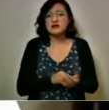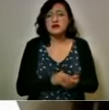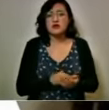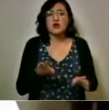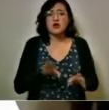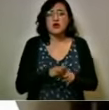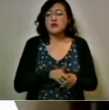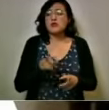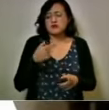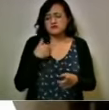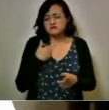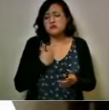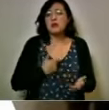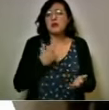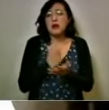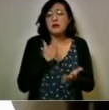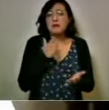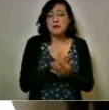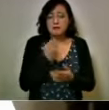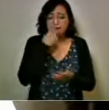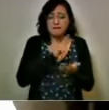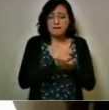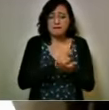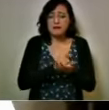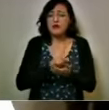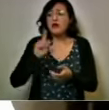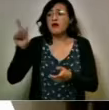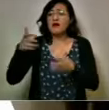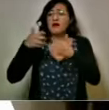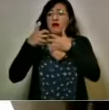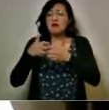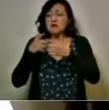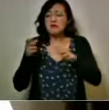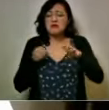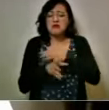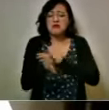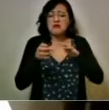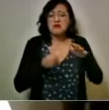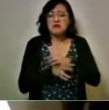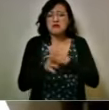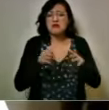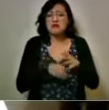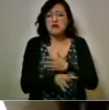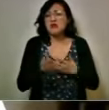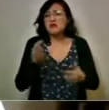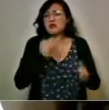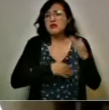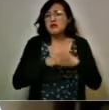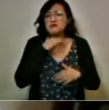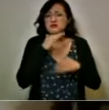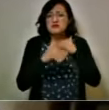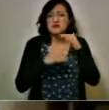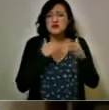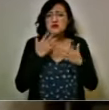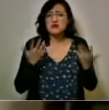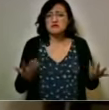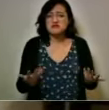se viertan los desechos de granjas y de empresas.